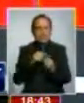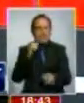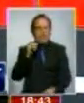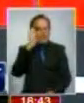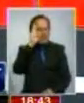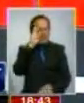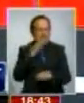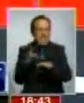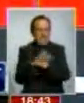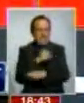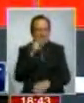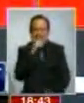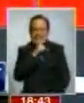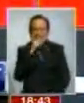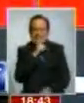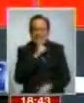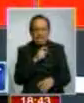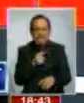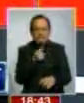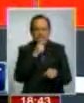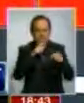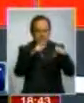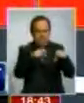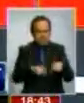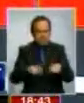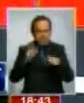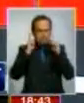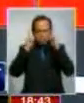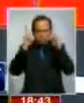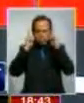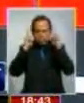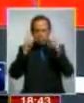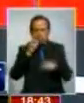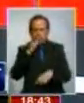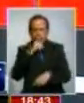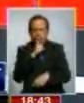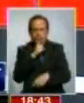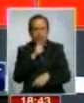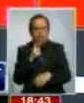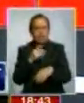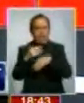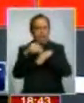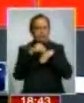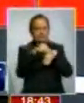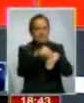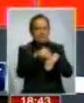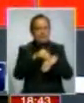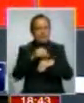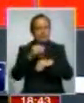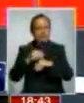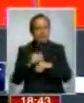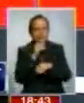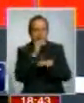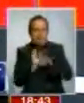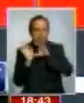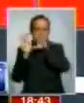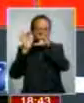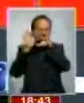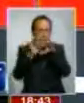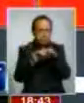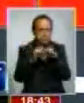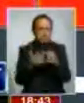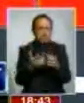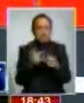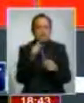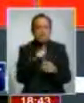administración anterior en el sentido de que no estaban instaladas las alarmas para generar las alertas de tsunami, las sirenas. Uh-huh. ¿Usted